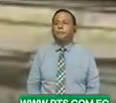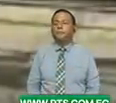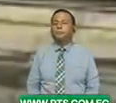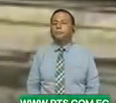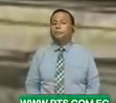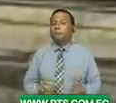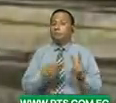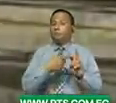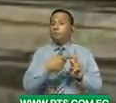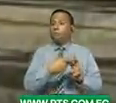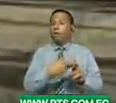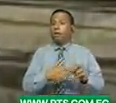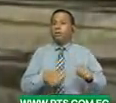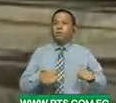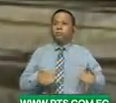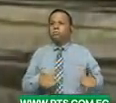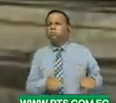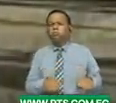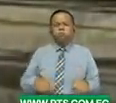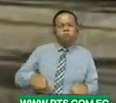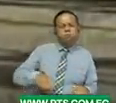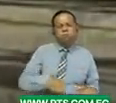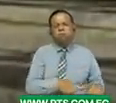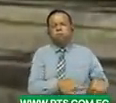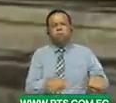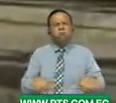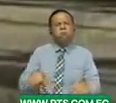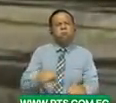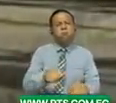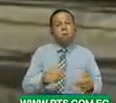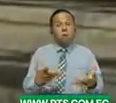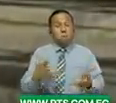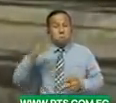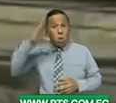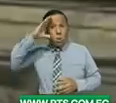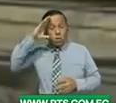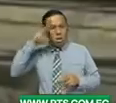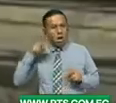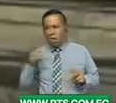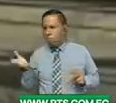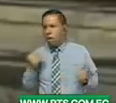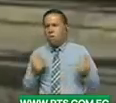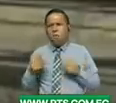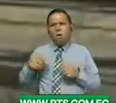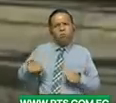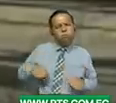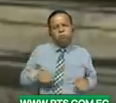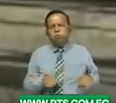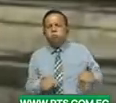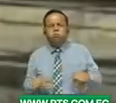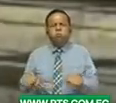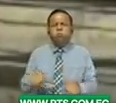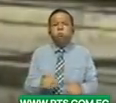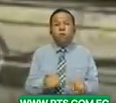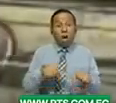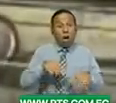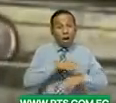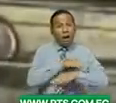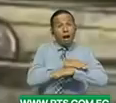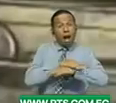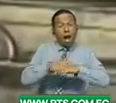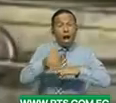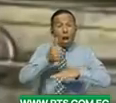Corrían sobre la motocicleta intentando escapar de la acción por parte de los uniformados. Debido a la calzada mojada, los